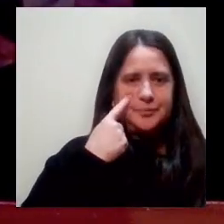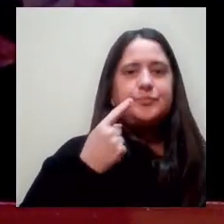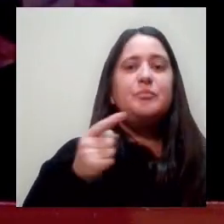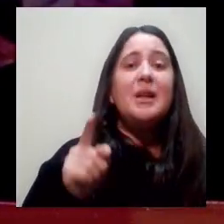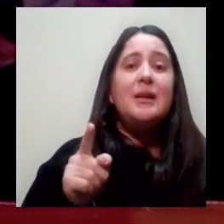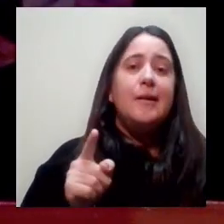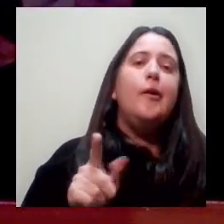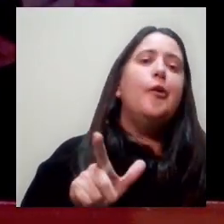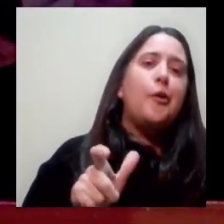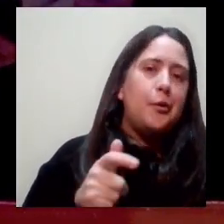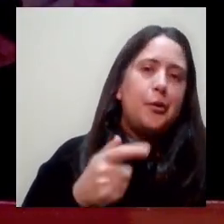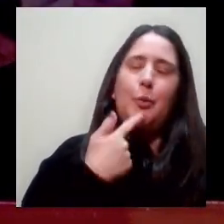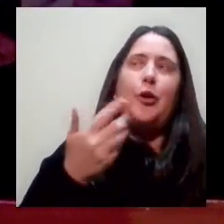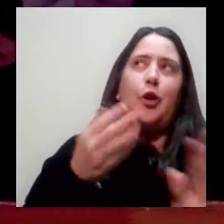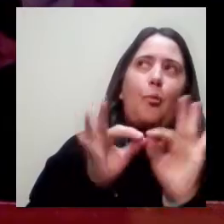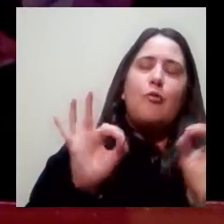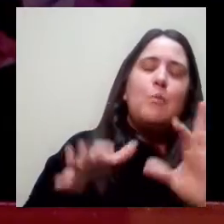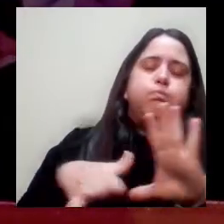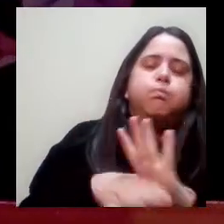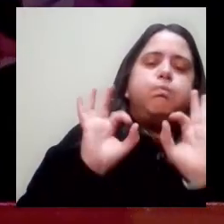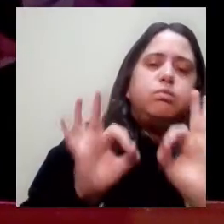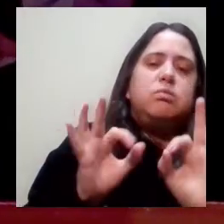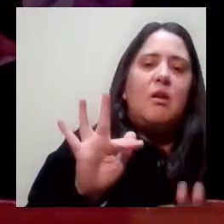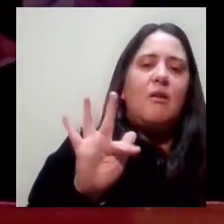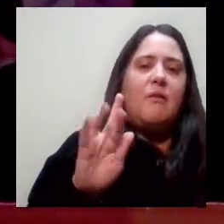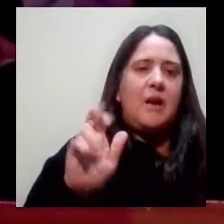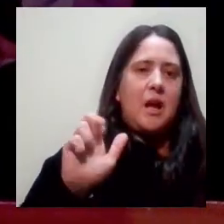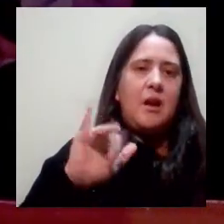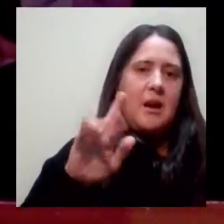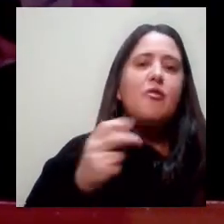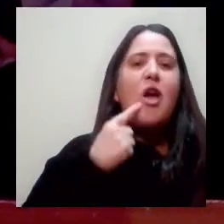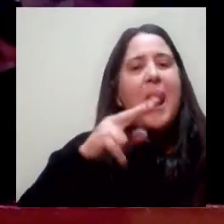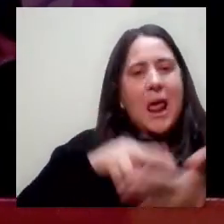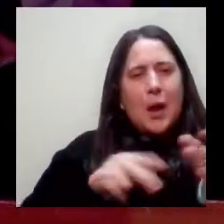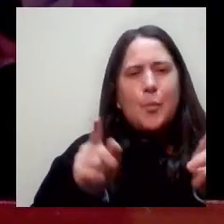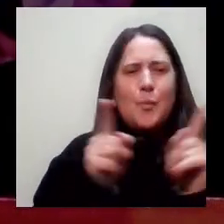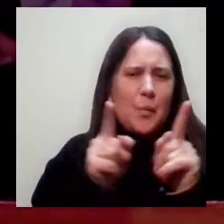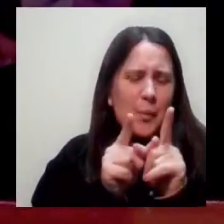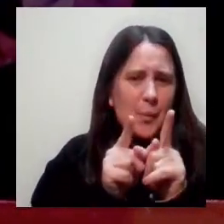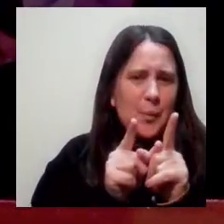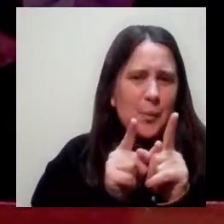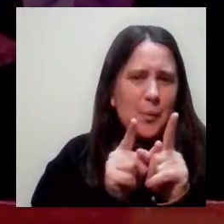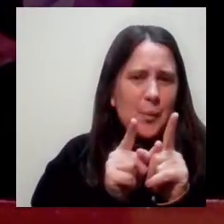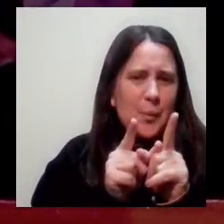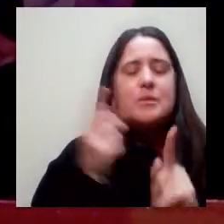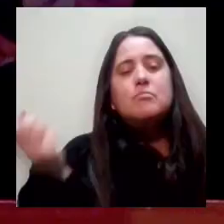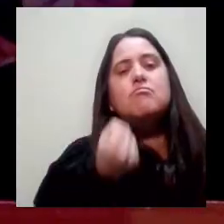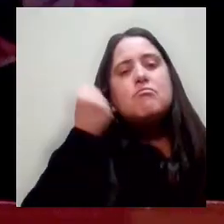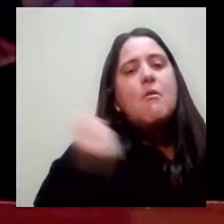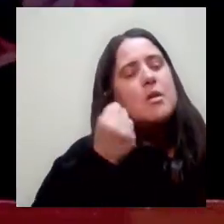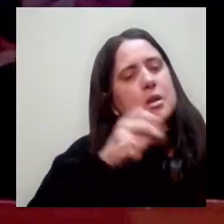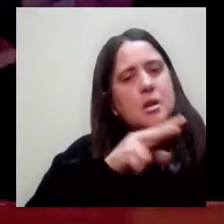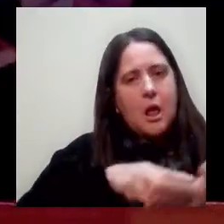puedo parafrasear a Freire, voy, si me permiten, a leer un pequeño fragmento de la importancia de leer y el